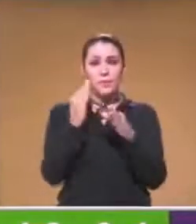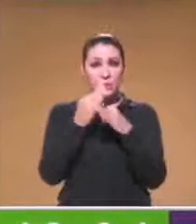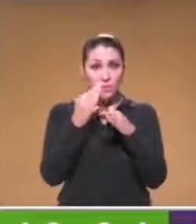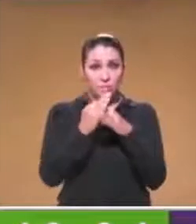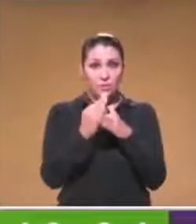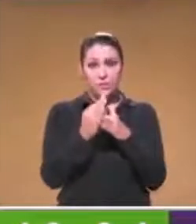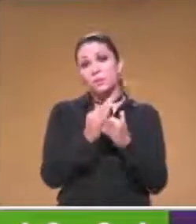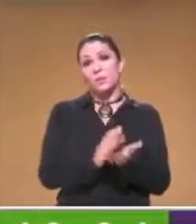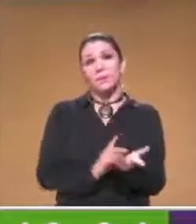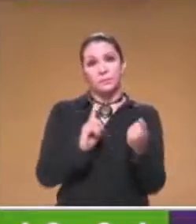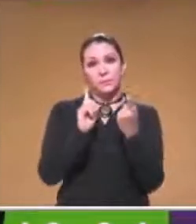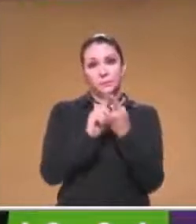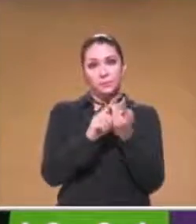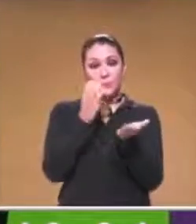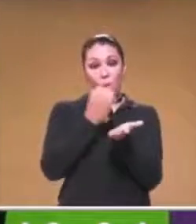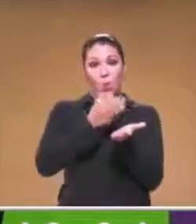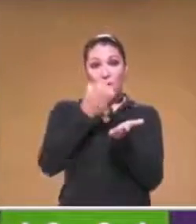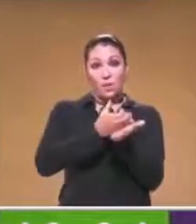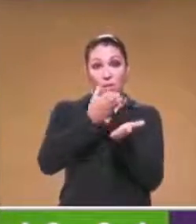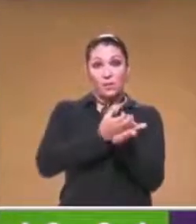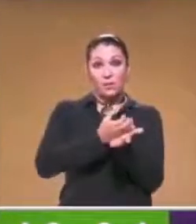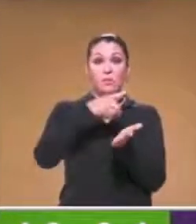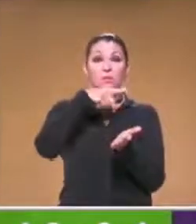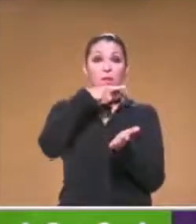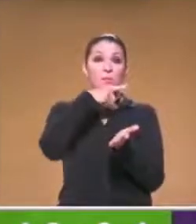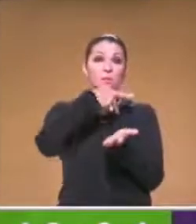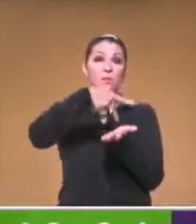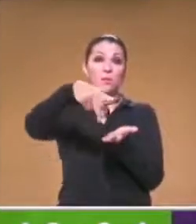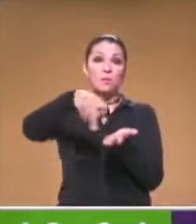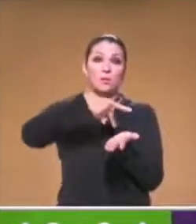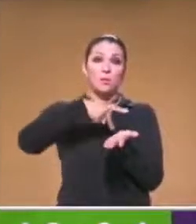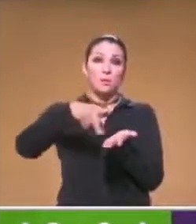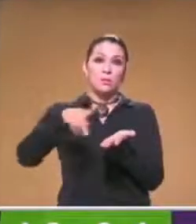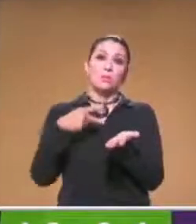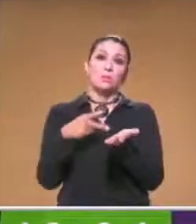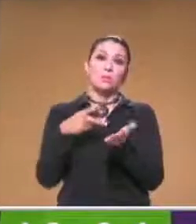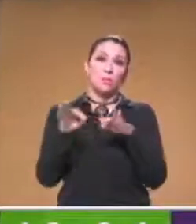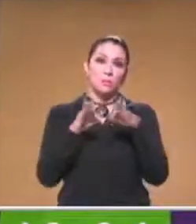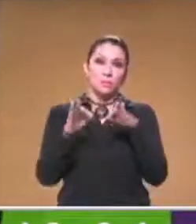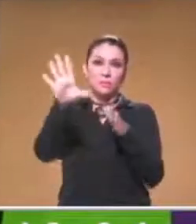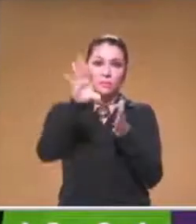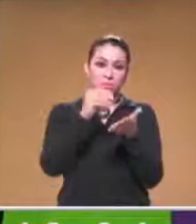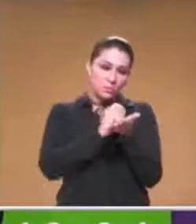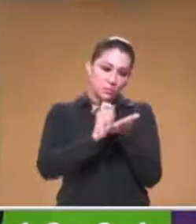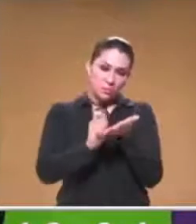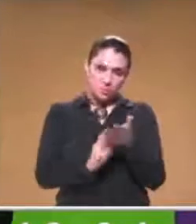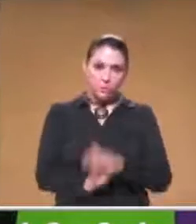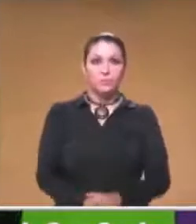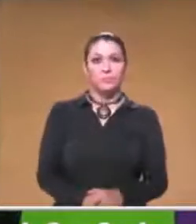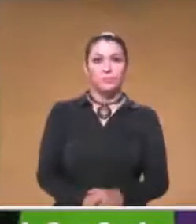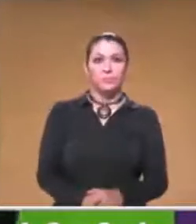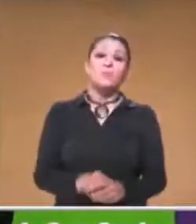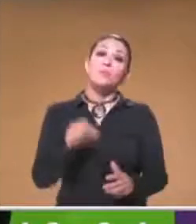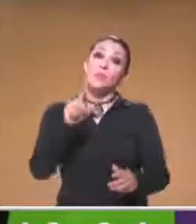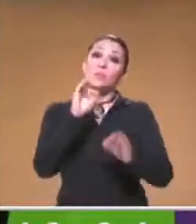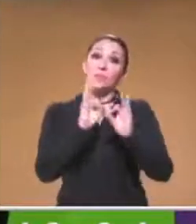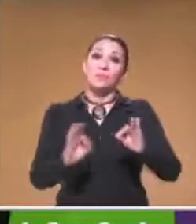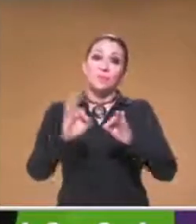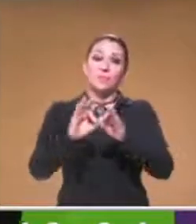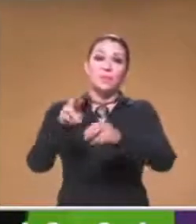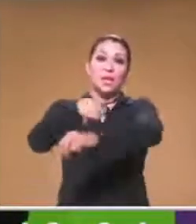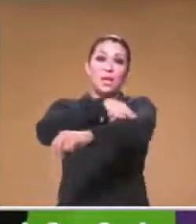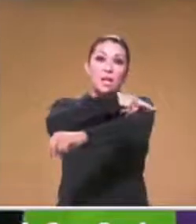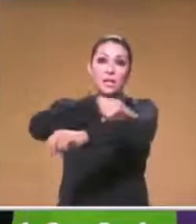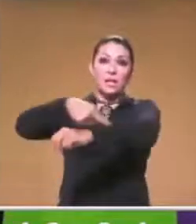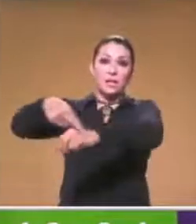pues son la libreta, el lápiz, la pluma, porque vamos a trabajar. Y pues el juego de geometría, si acaso van a ser